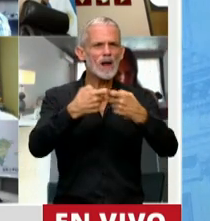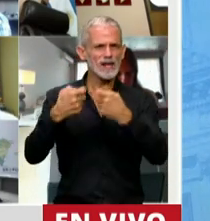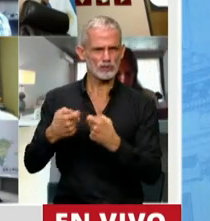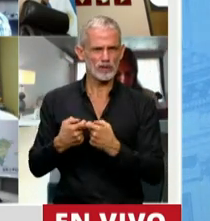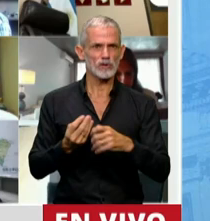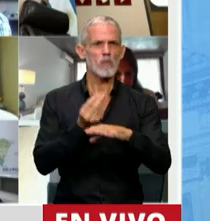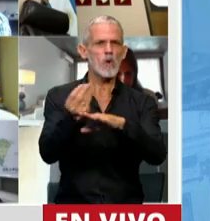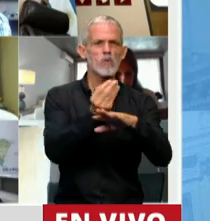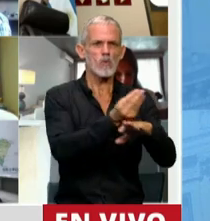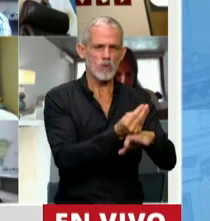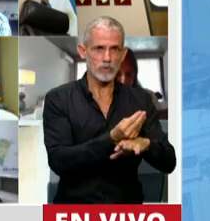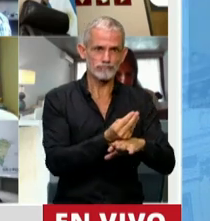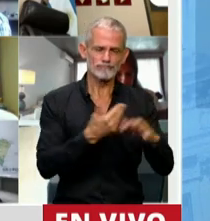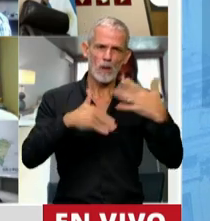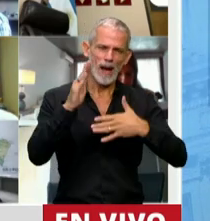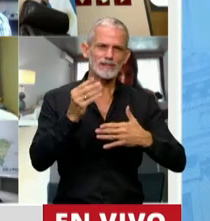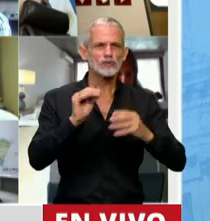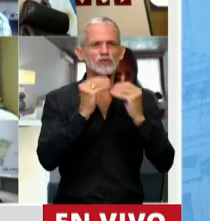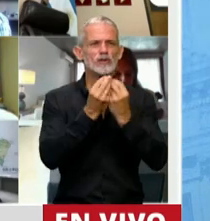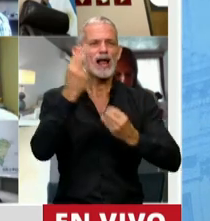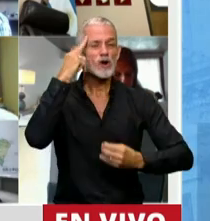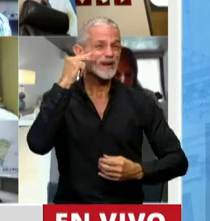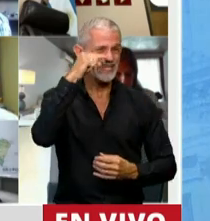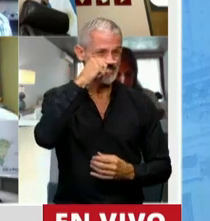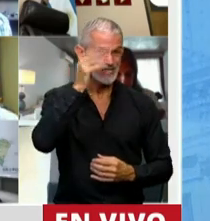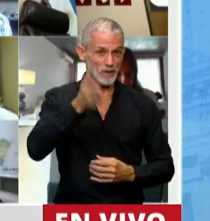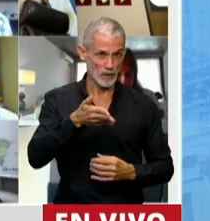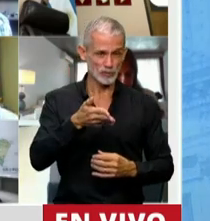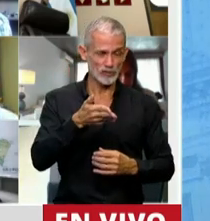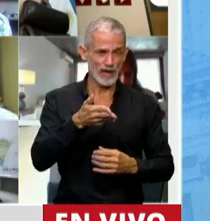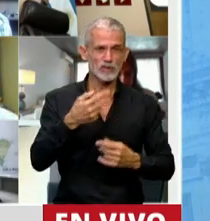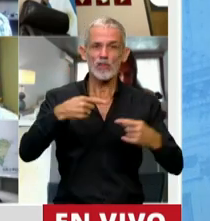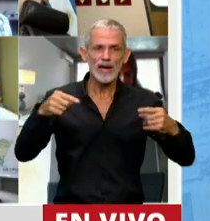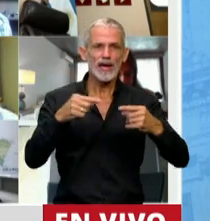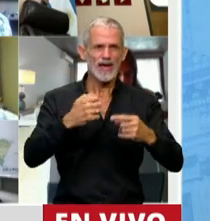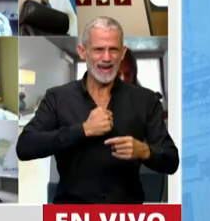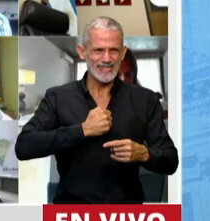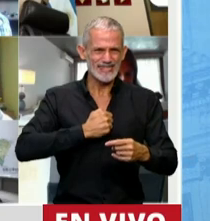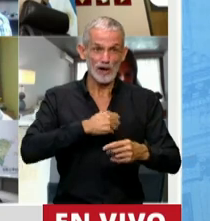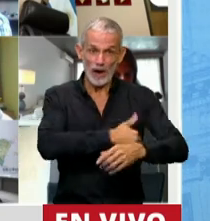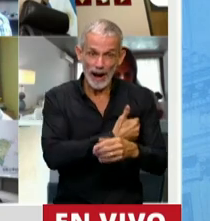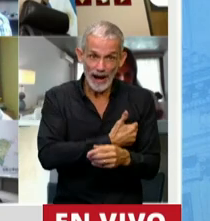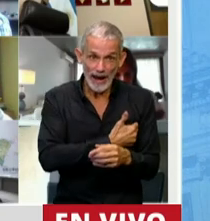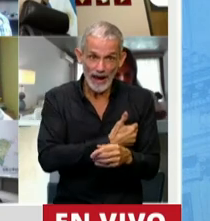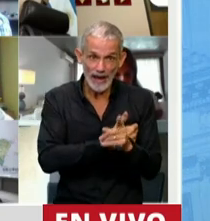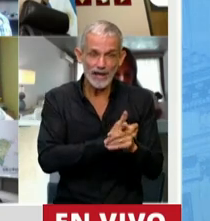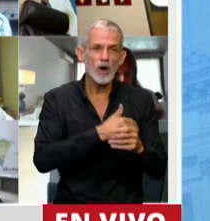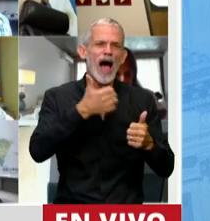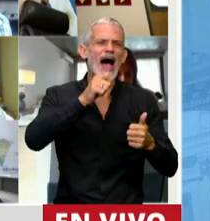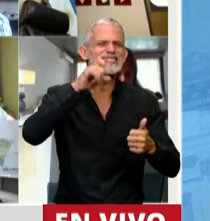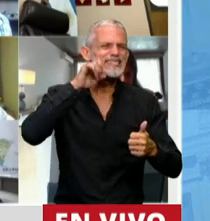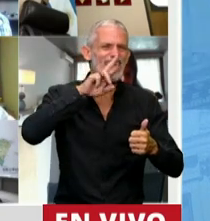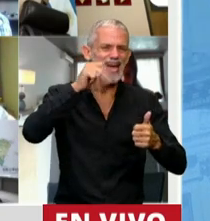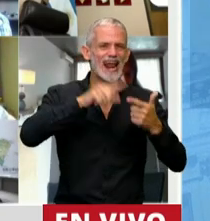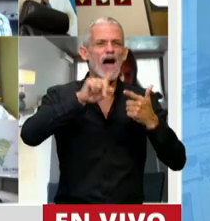Organizaciones representativas de los más de casi 97% de los cristianos evangélicos como ASIERA,